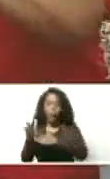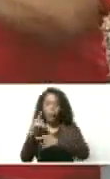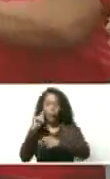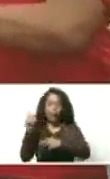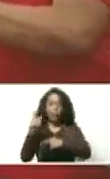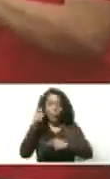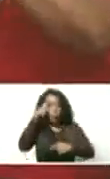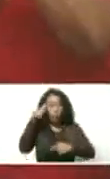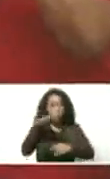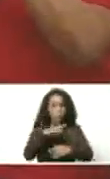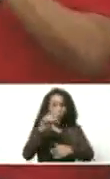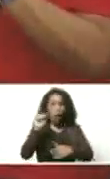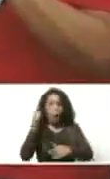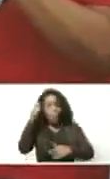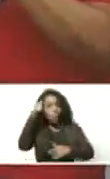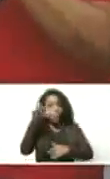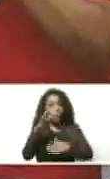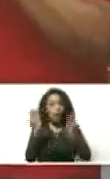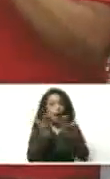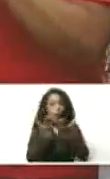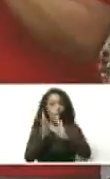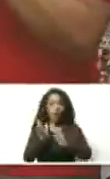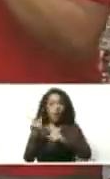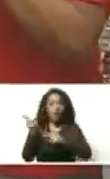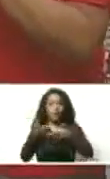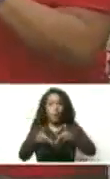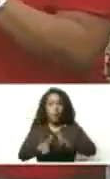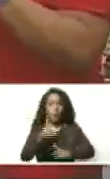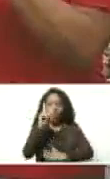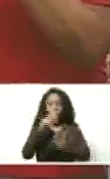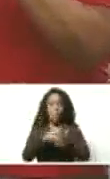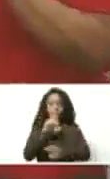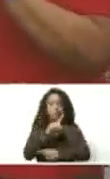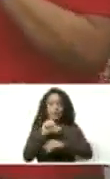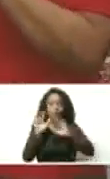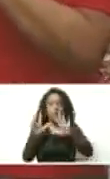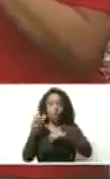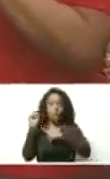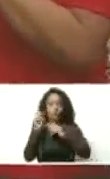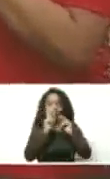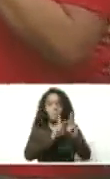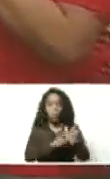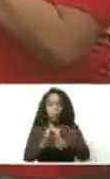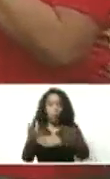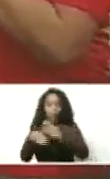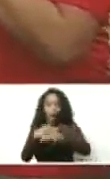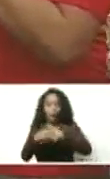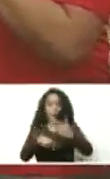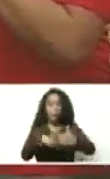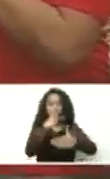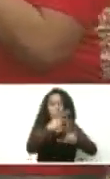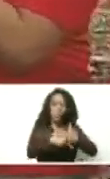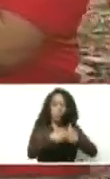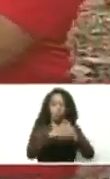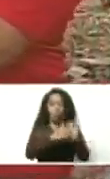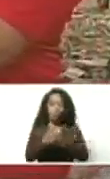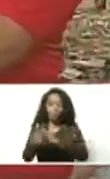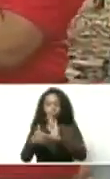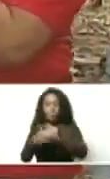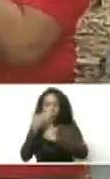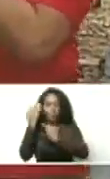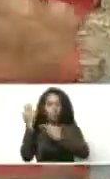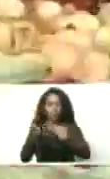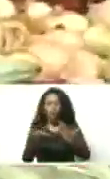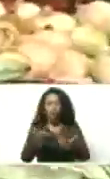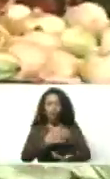Pueblo a Pueblo en las escuelas. Nació en el 2018, este programa que sea, ¿qué es lo que queremos con este programa? Que